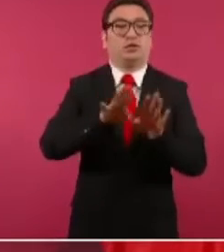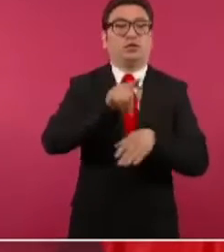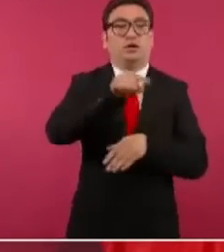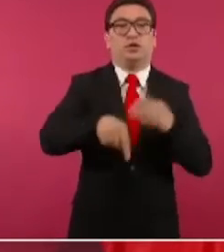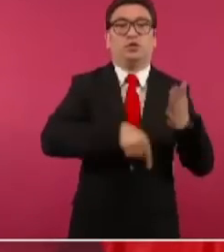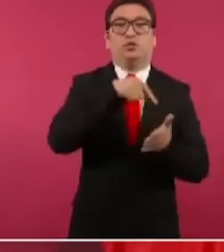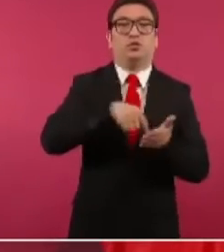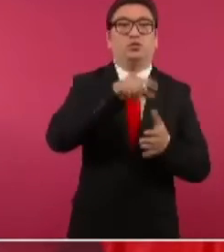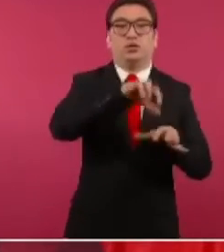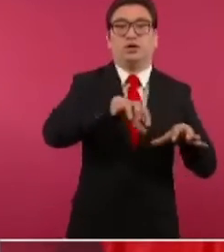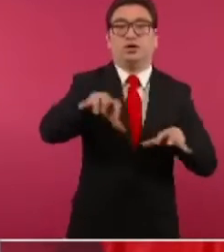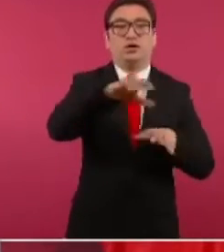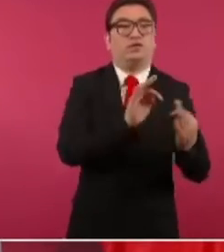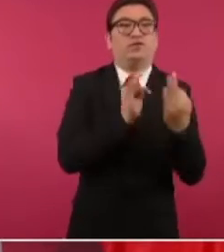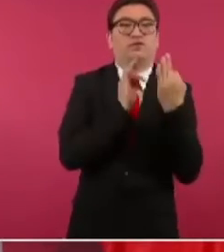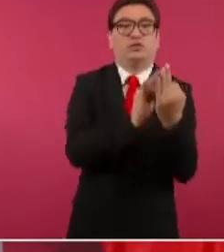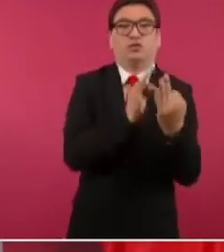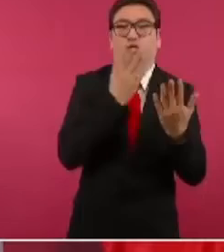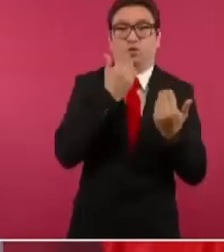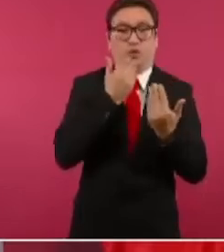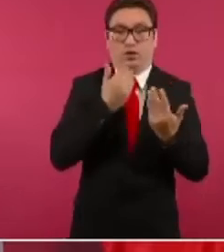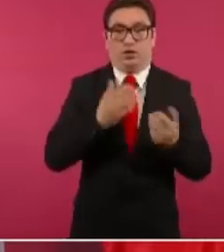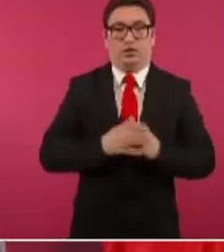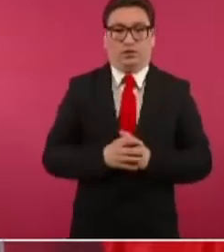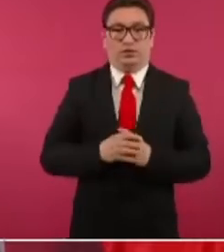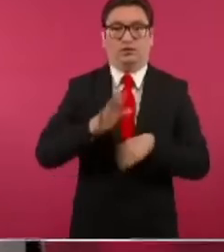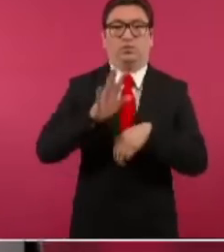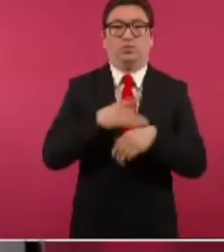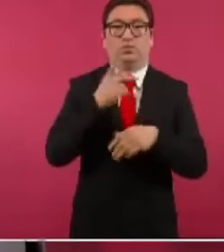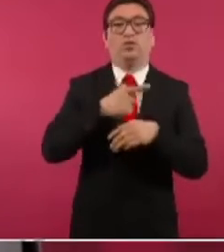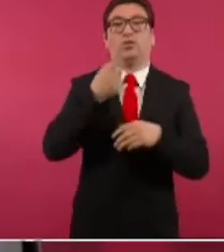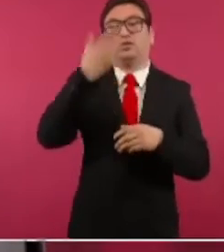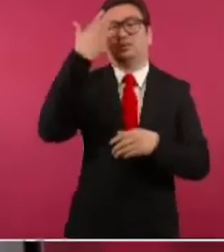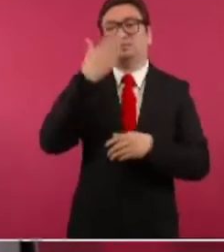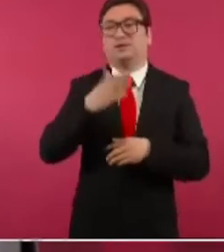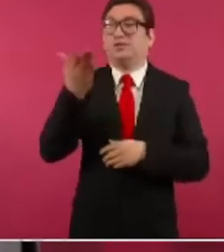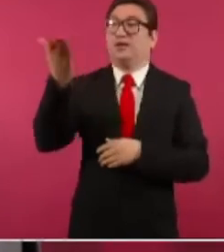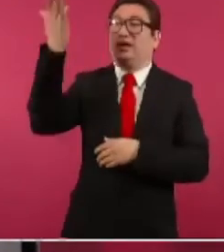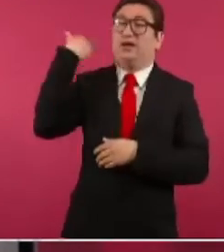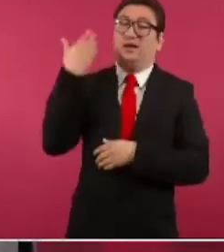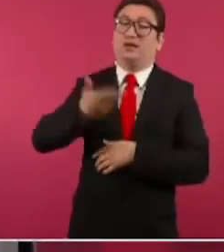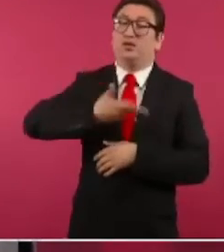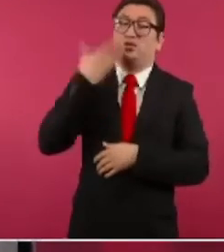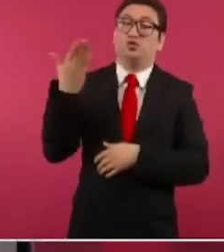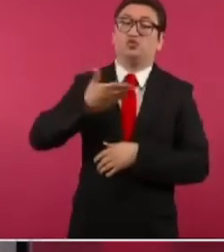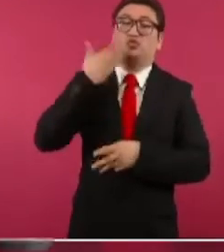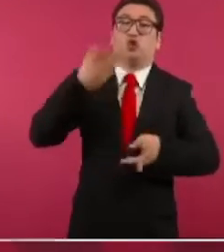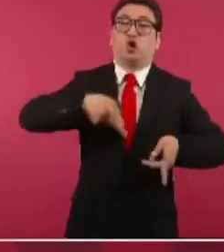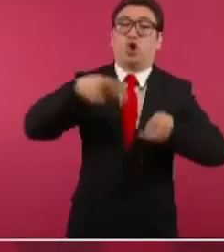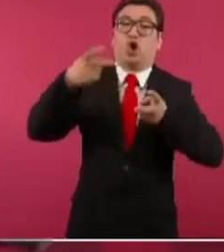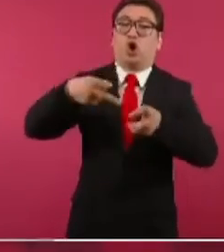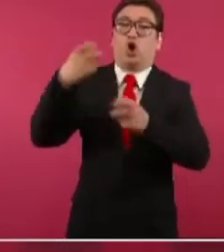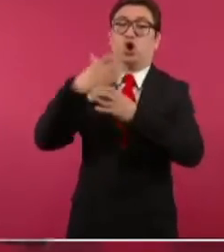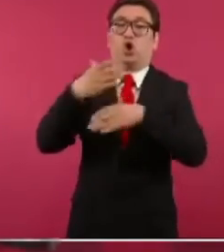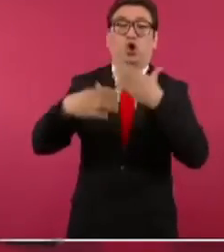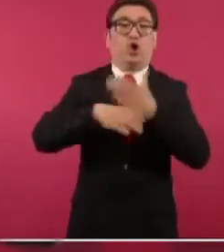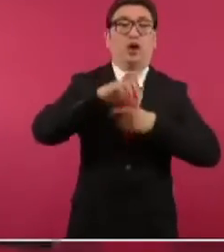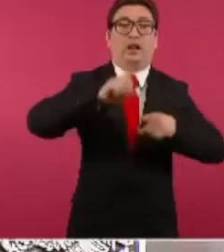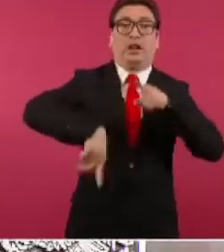clínicas cercas, porque se dedicaron a robar, a saquear. Pues